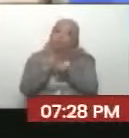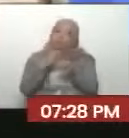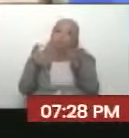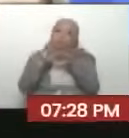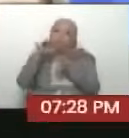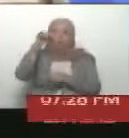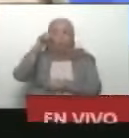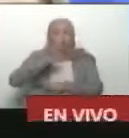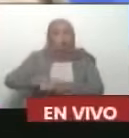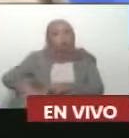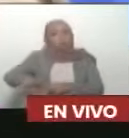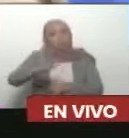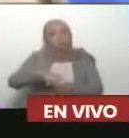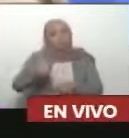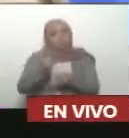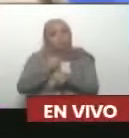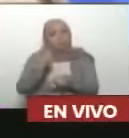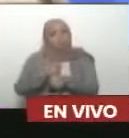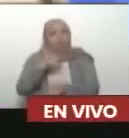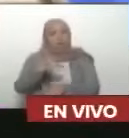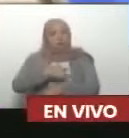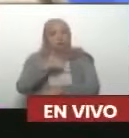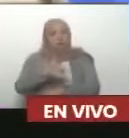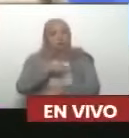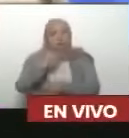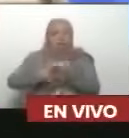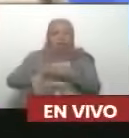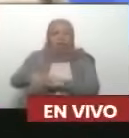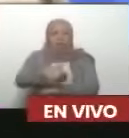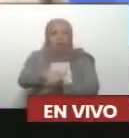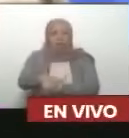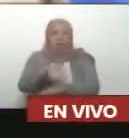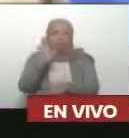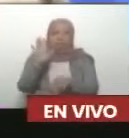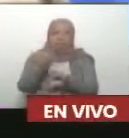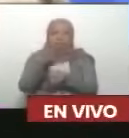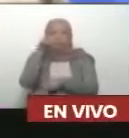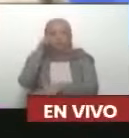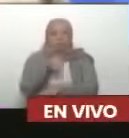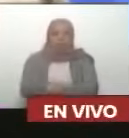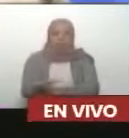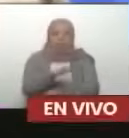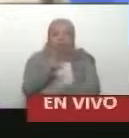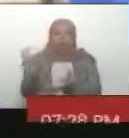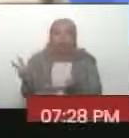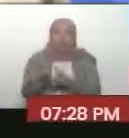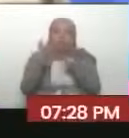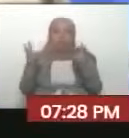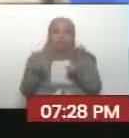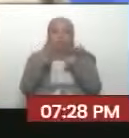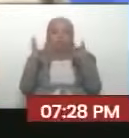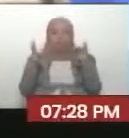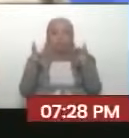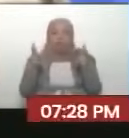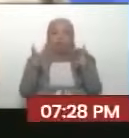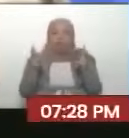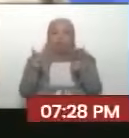un pueblo de lucha, de batalla, pero siempre se lo digo cuando vamos en las calles, somos también un pueblo de victoria, señor presidente. Y